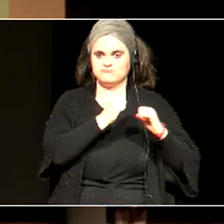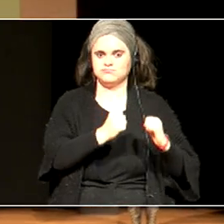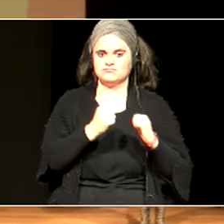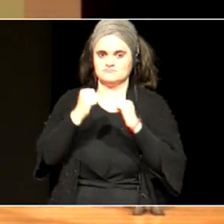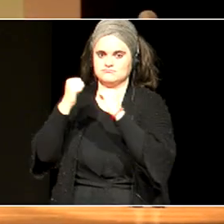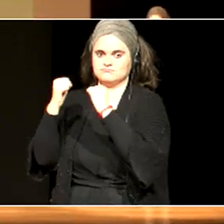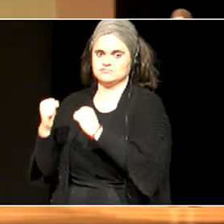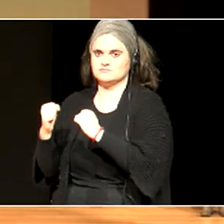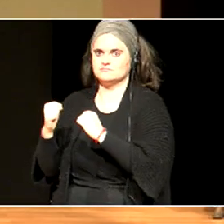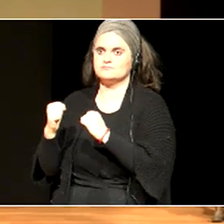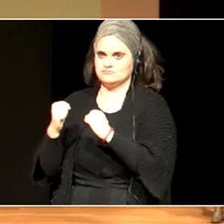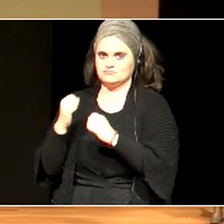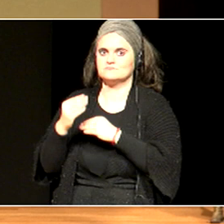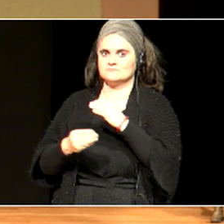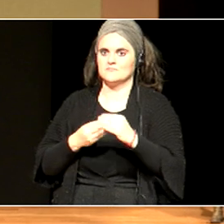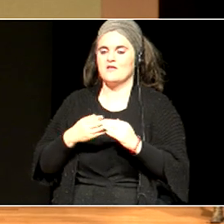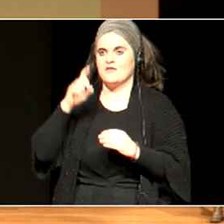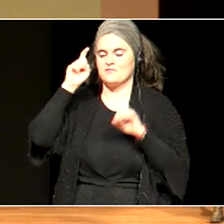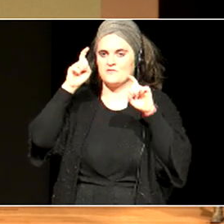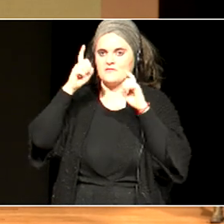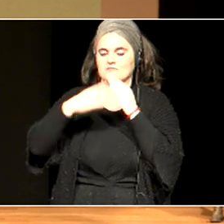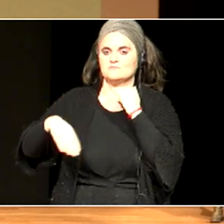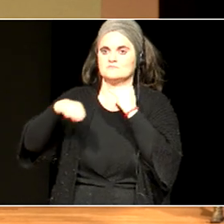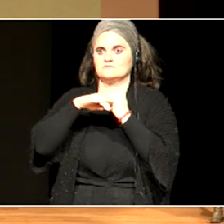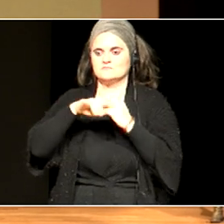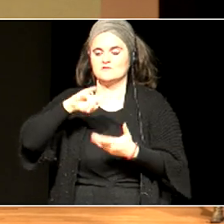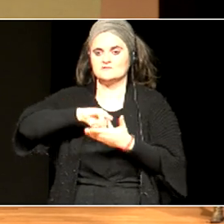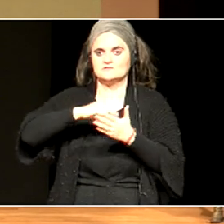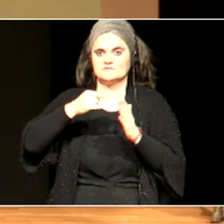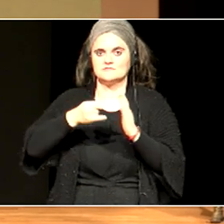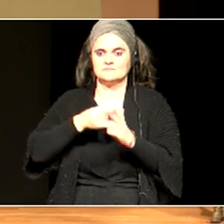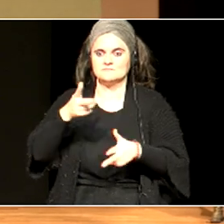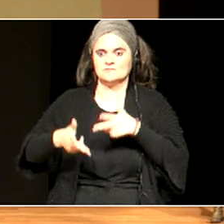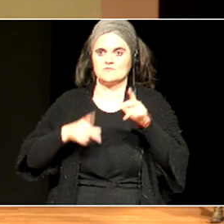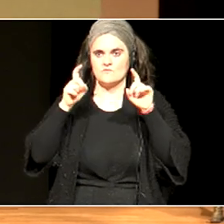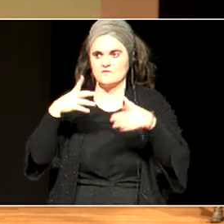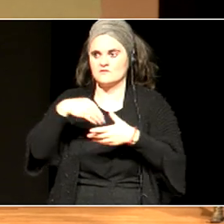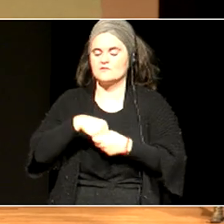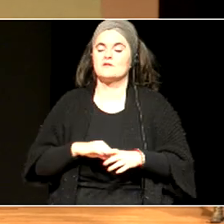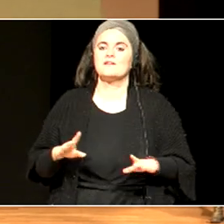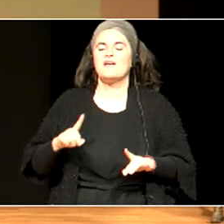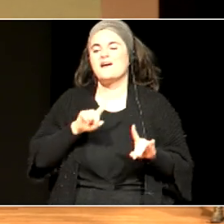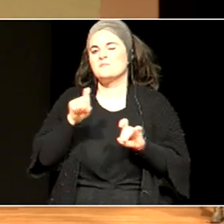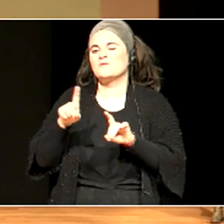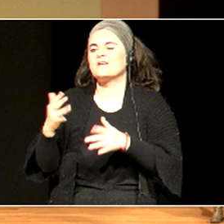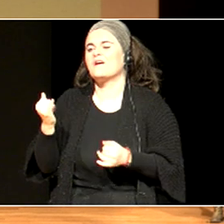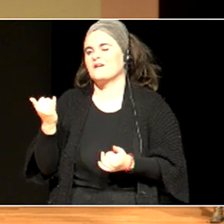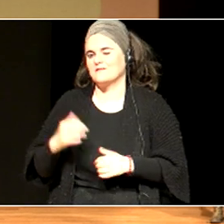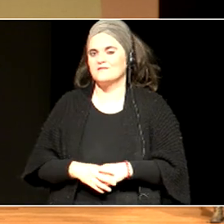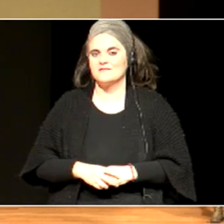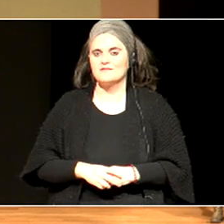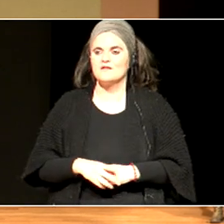coeducación en el sistema vasco de educación bueno tenemos unas cuantas preguntas la verdad es que nos han llegado más